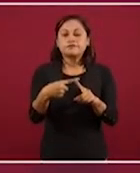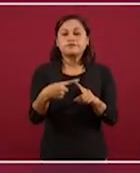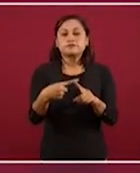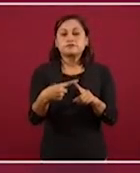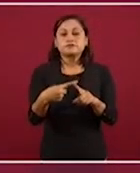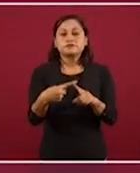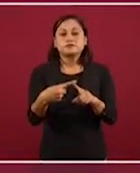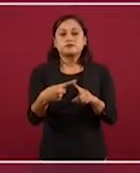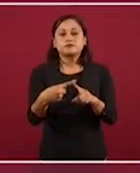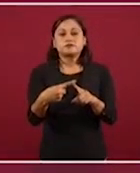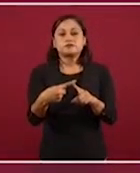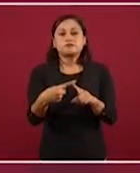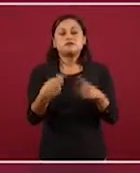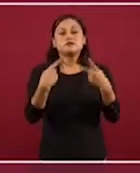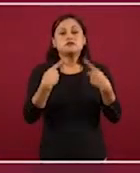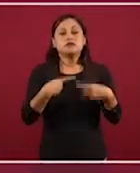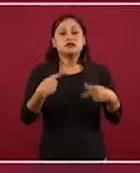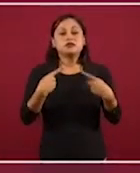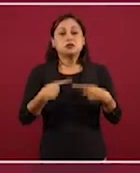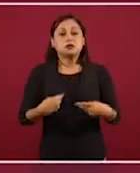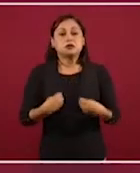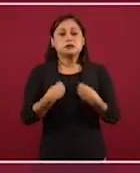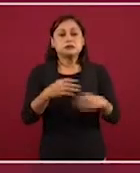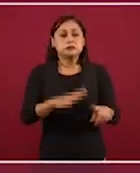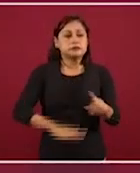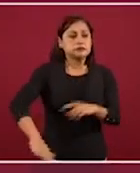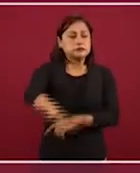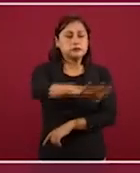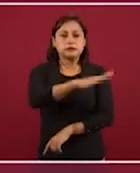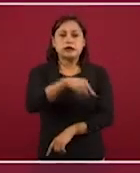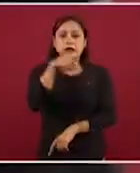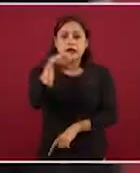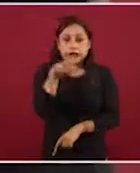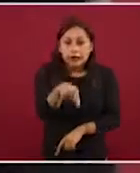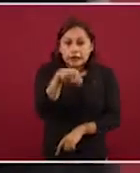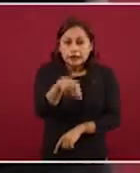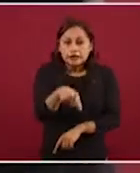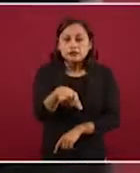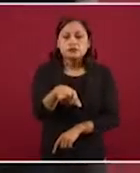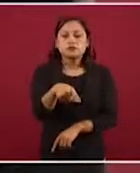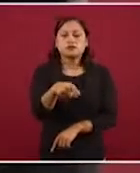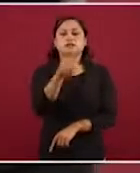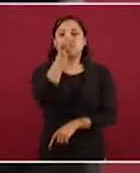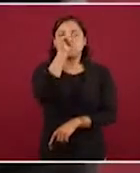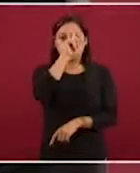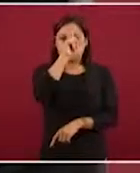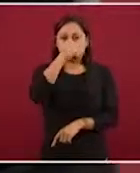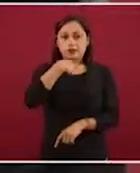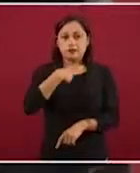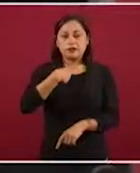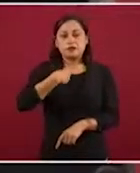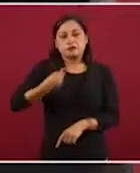integrantes del pueblo, y me gusta utilizar la expresión pueblo,